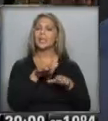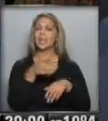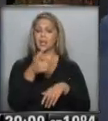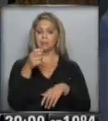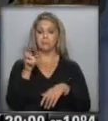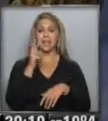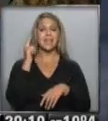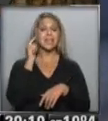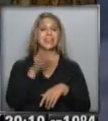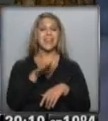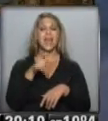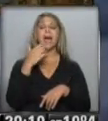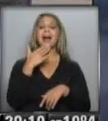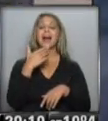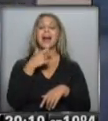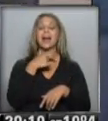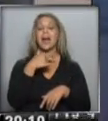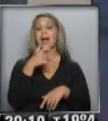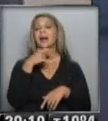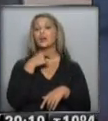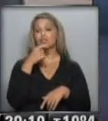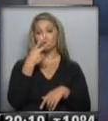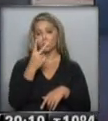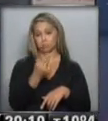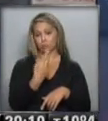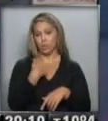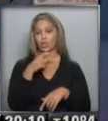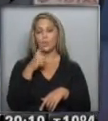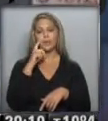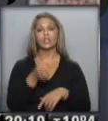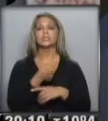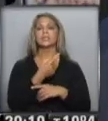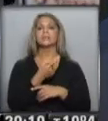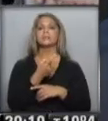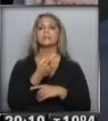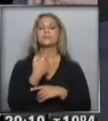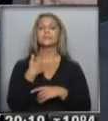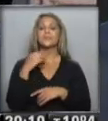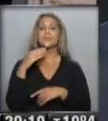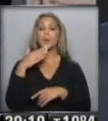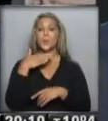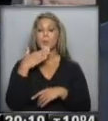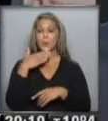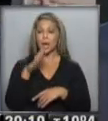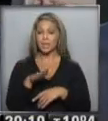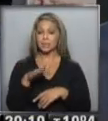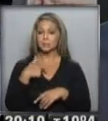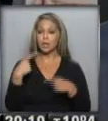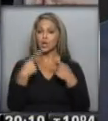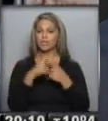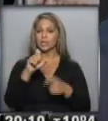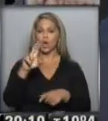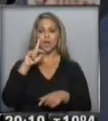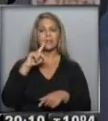en agosto del 2011. Una de fútbol, Boca espera por el Corinthians. Juan Román Riquelme dijo que no